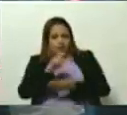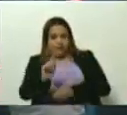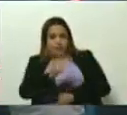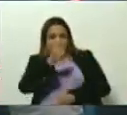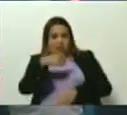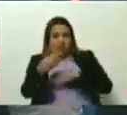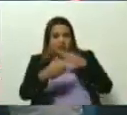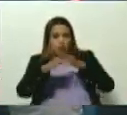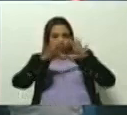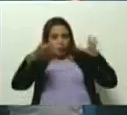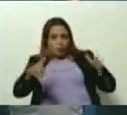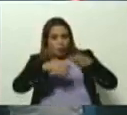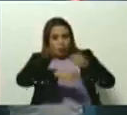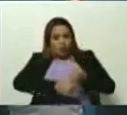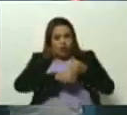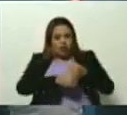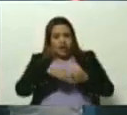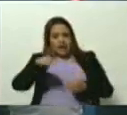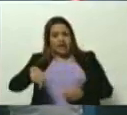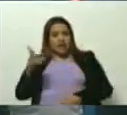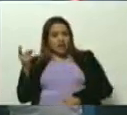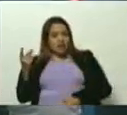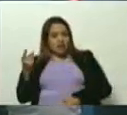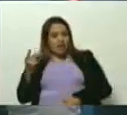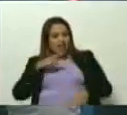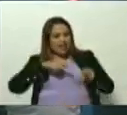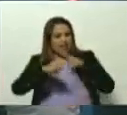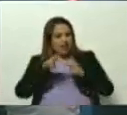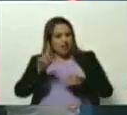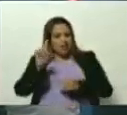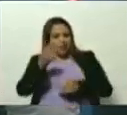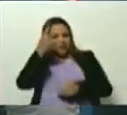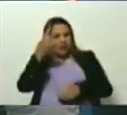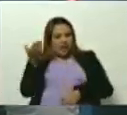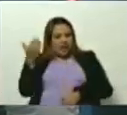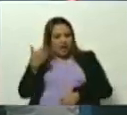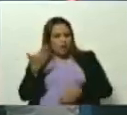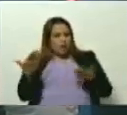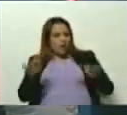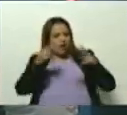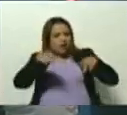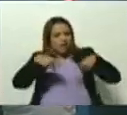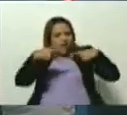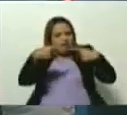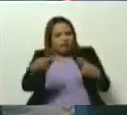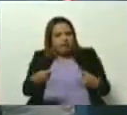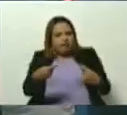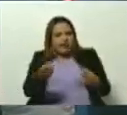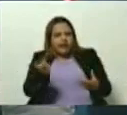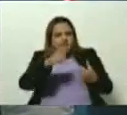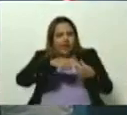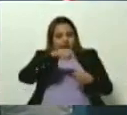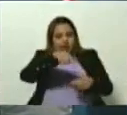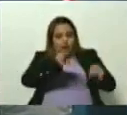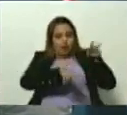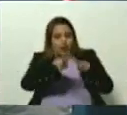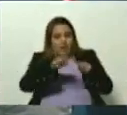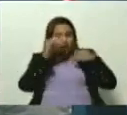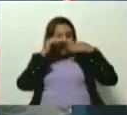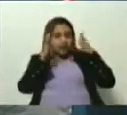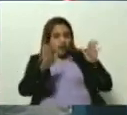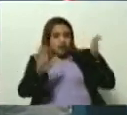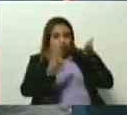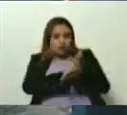Poliedro. Esta es la segunda. Con relación a la primera, ¿qué innovaciones incorpora esta Expo, atendiendo lo que